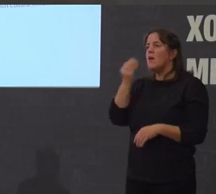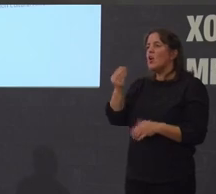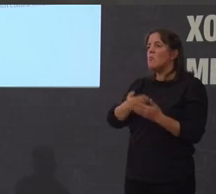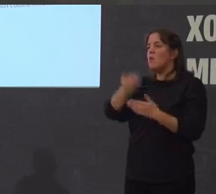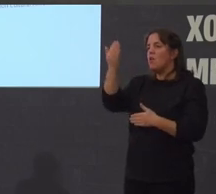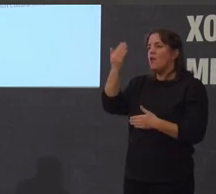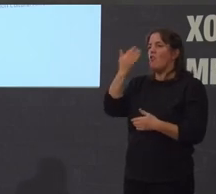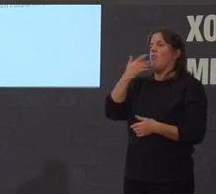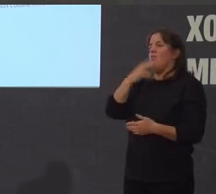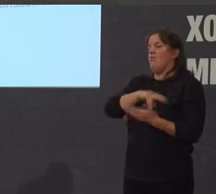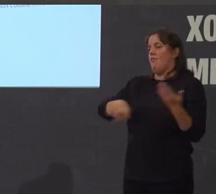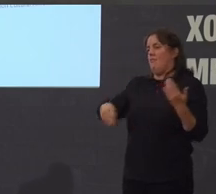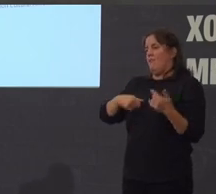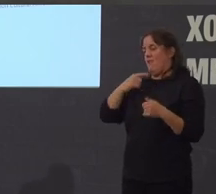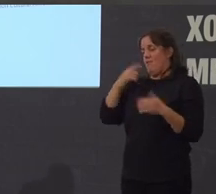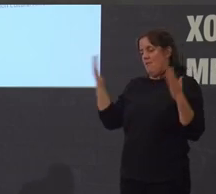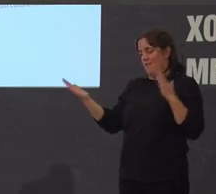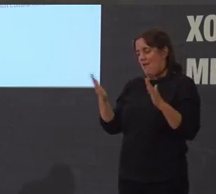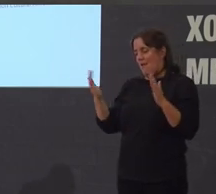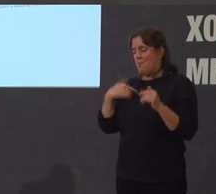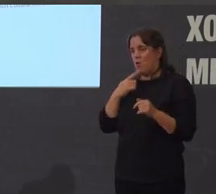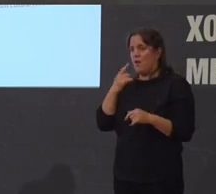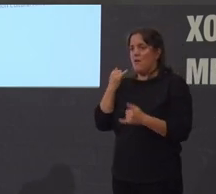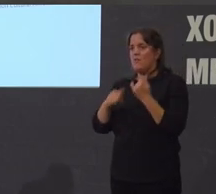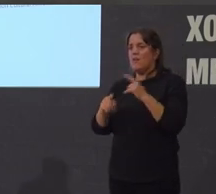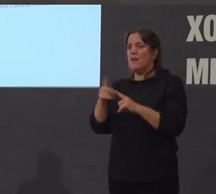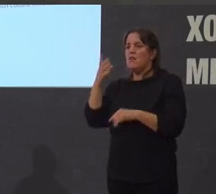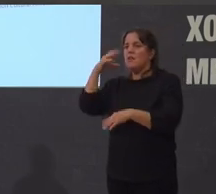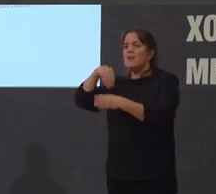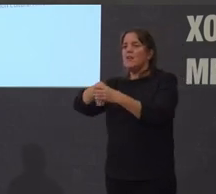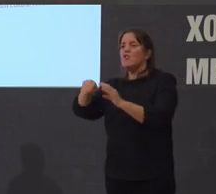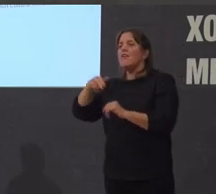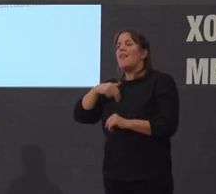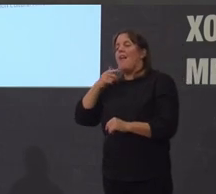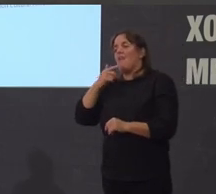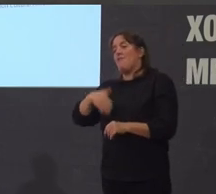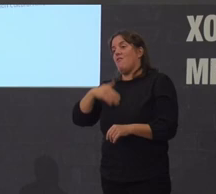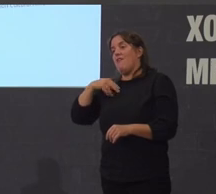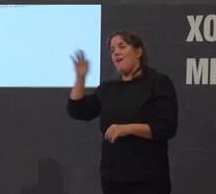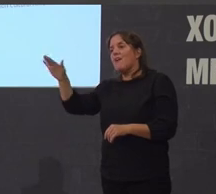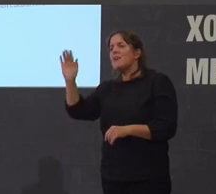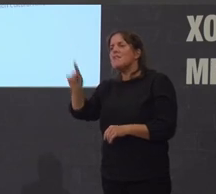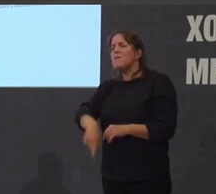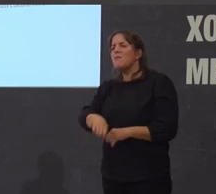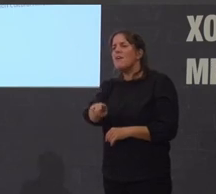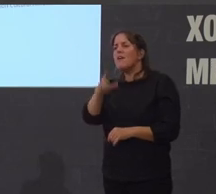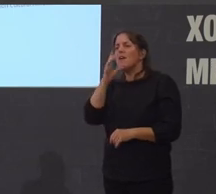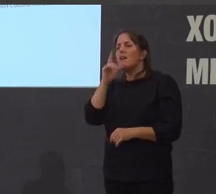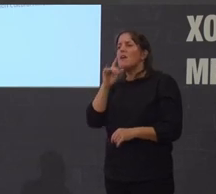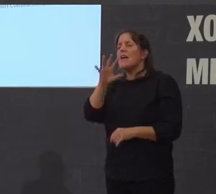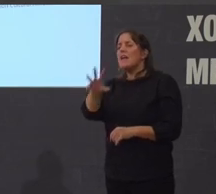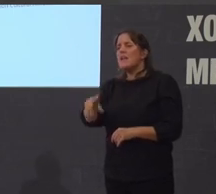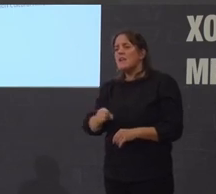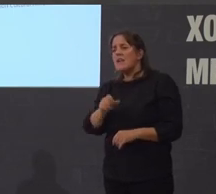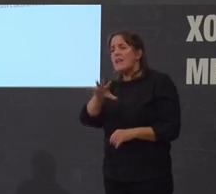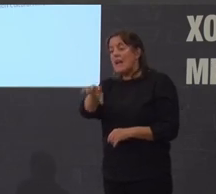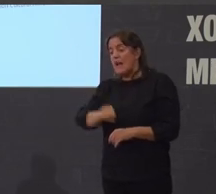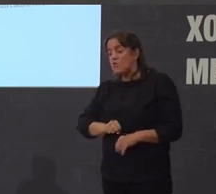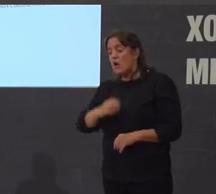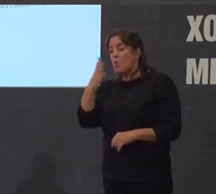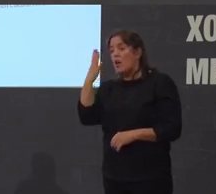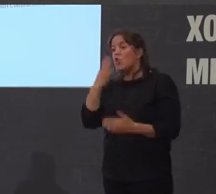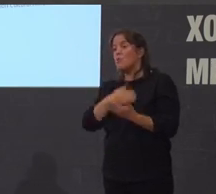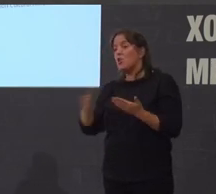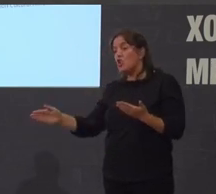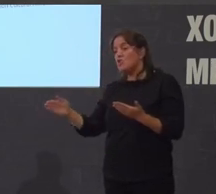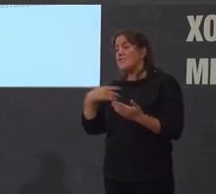que el tiempo que pasa directamente a ser órgano de falange y además de incautar cuatro millones de pesetas de aquella